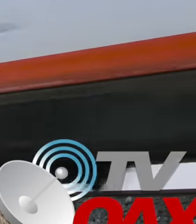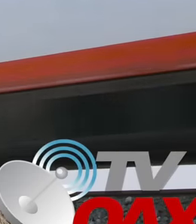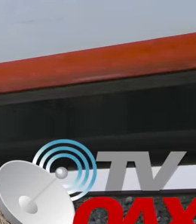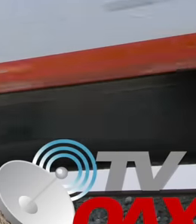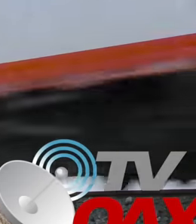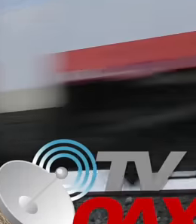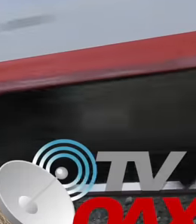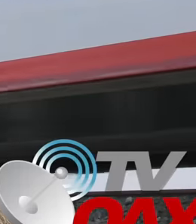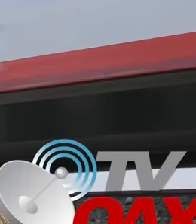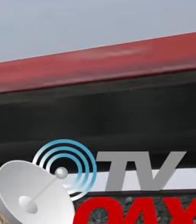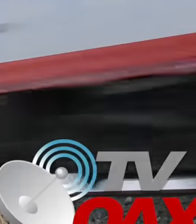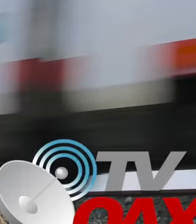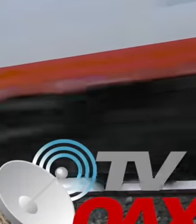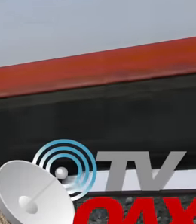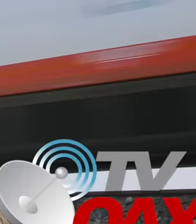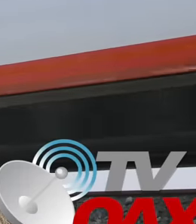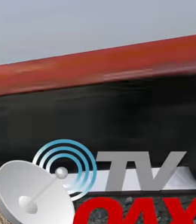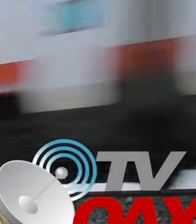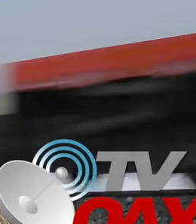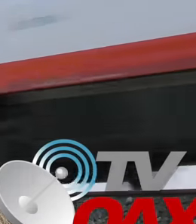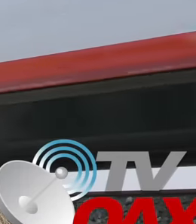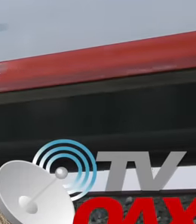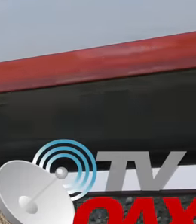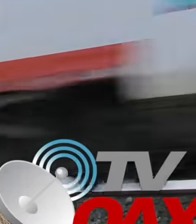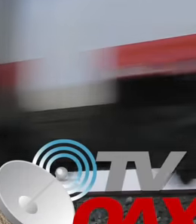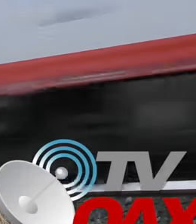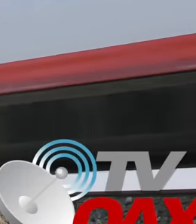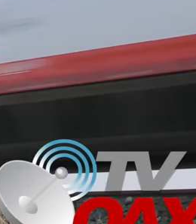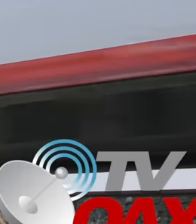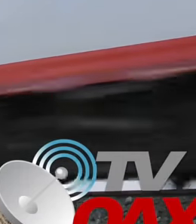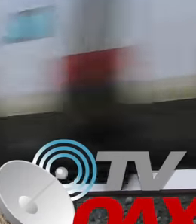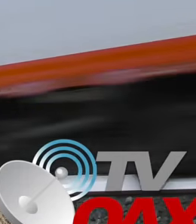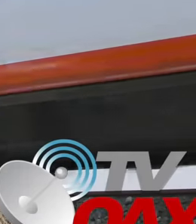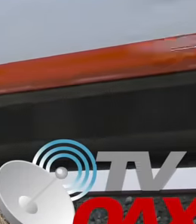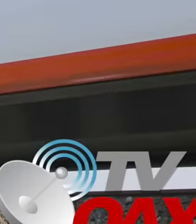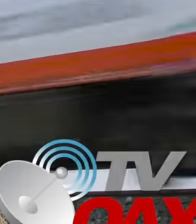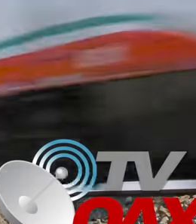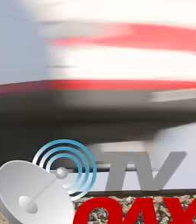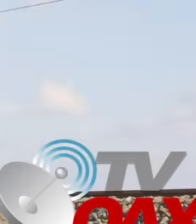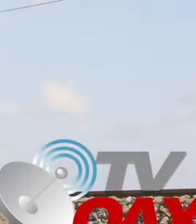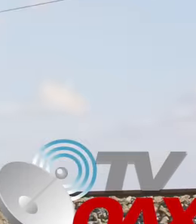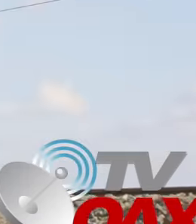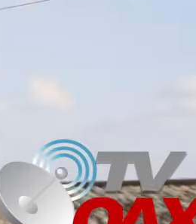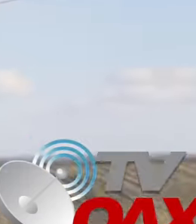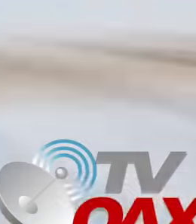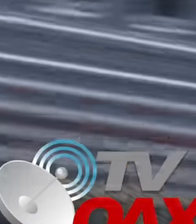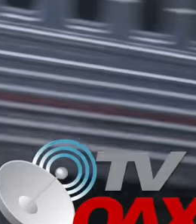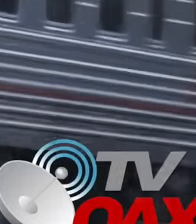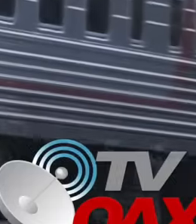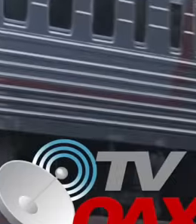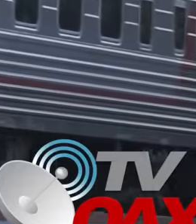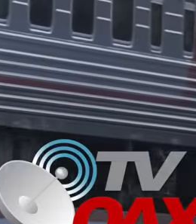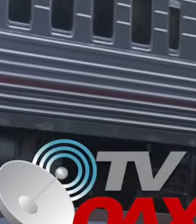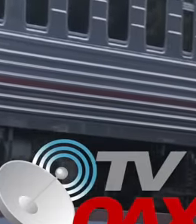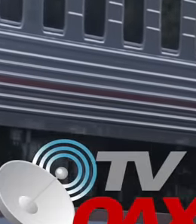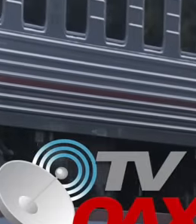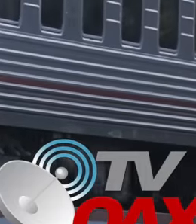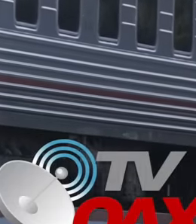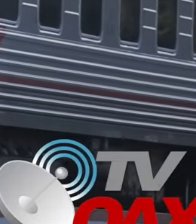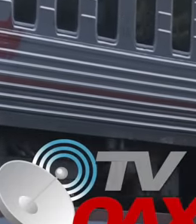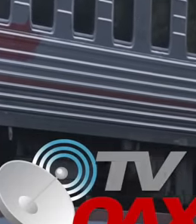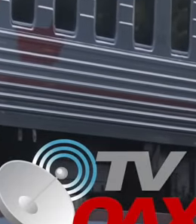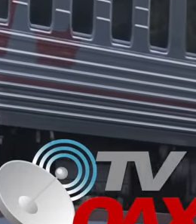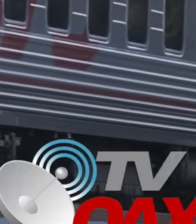pudiese llevar a cabo el servicio de trenes de pasajeros de manera directa o concesionarlo a otras empresas.